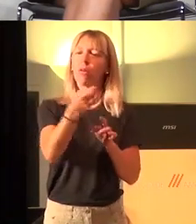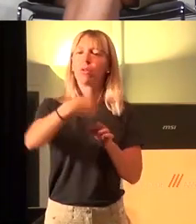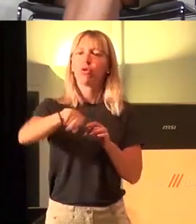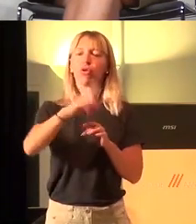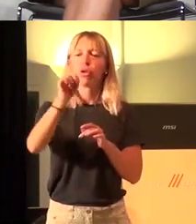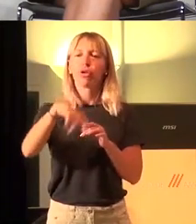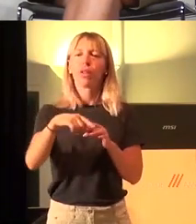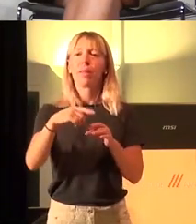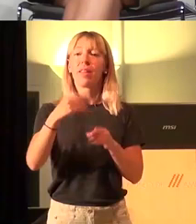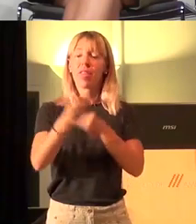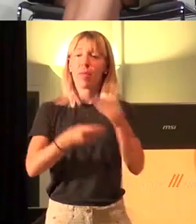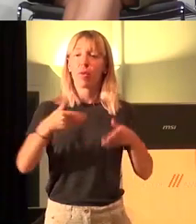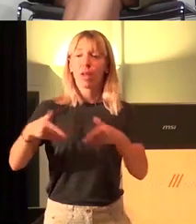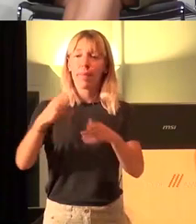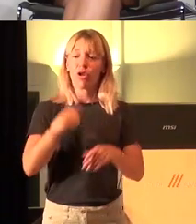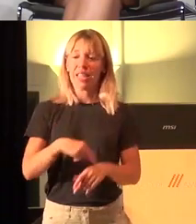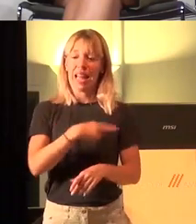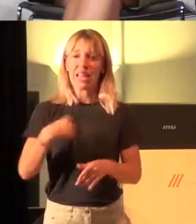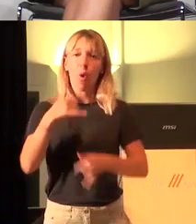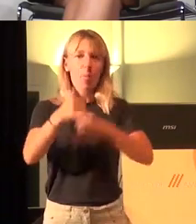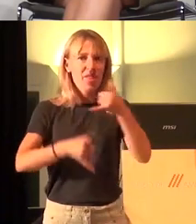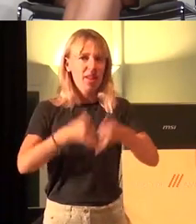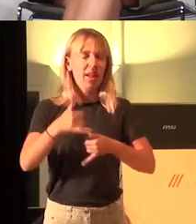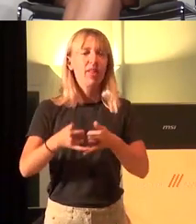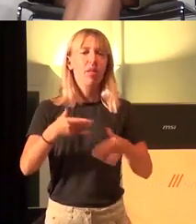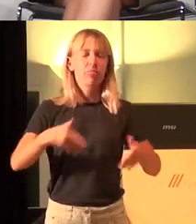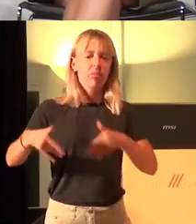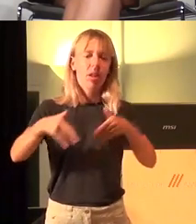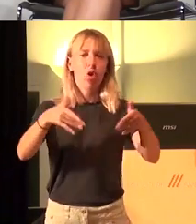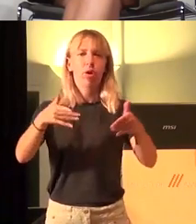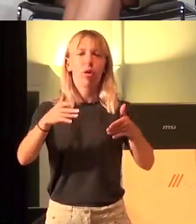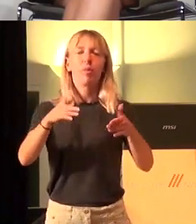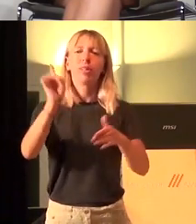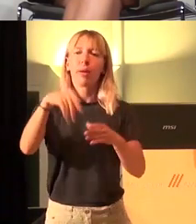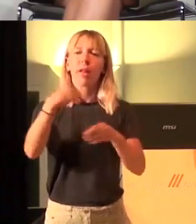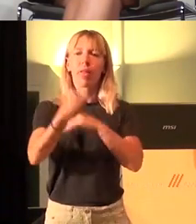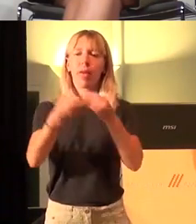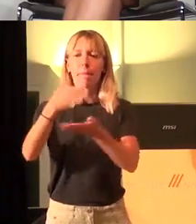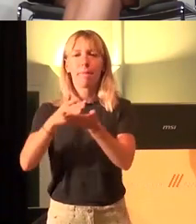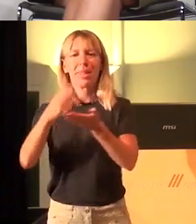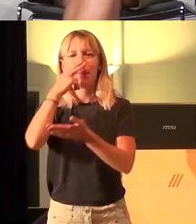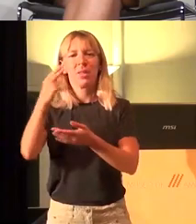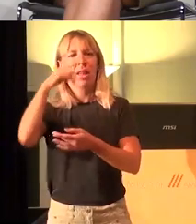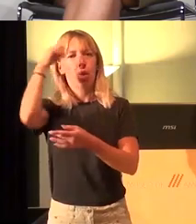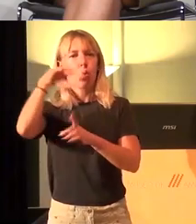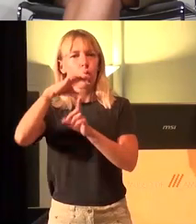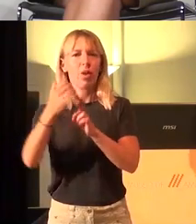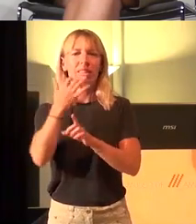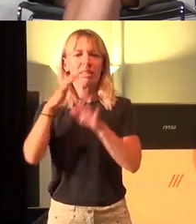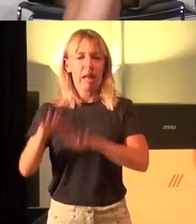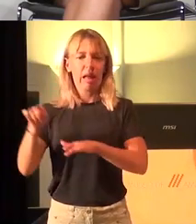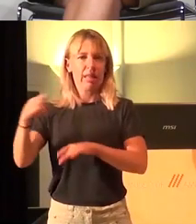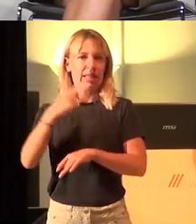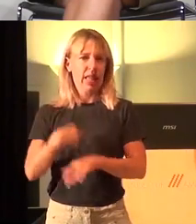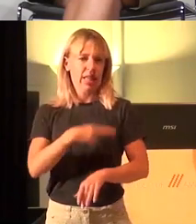hacemos el Camino de Santiago en bicicleta y hacemos un recorrido, pero también hacemos una parte de visita cultural. Cuando uno está allí en